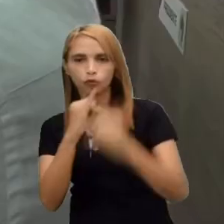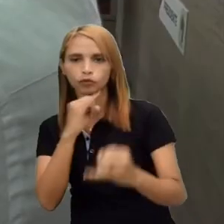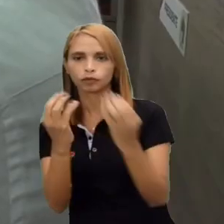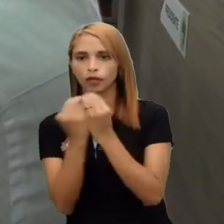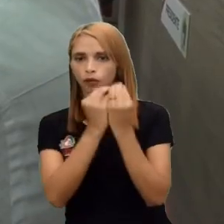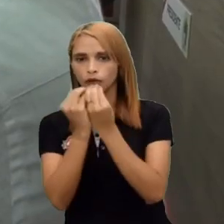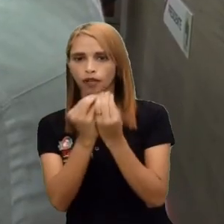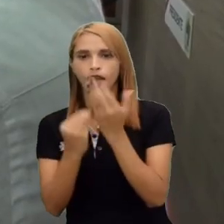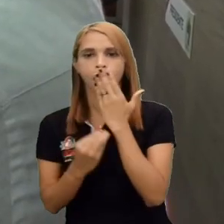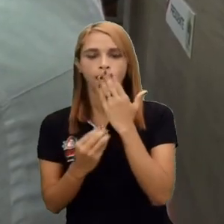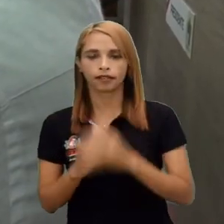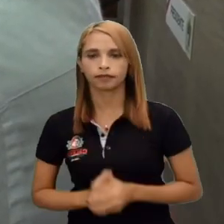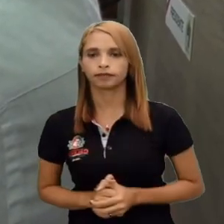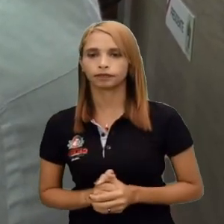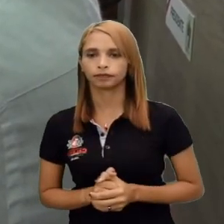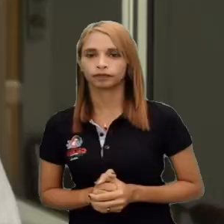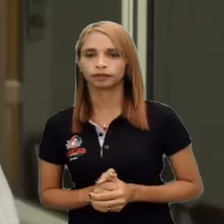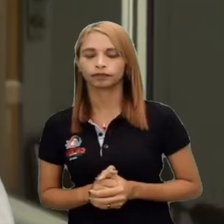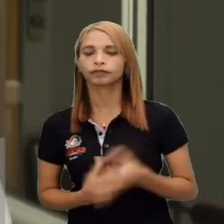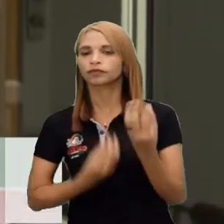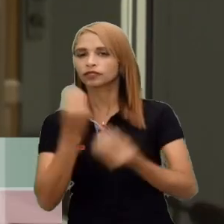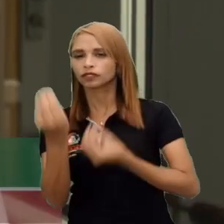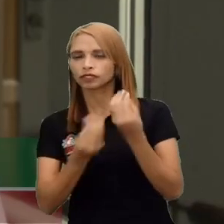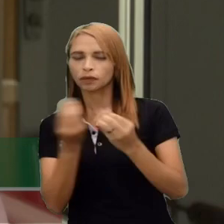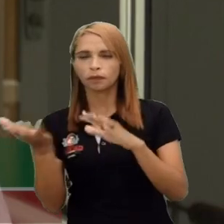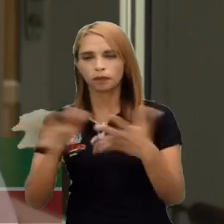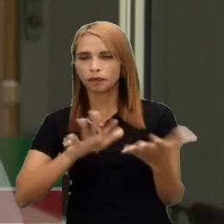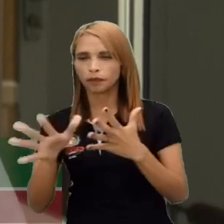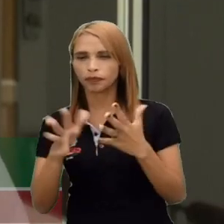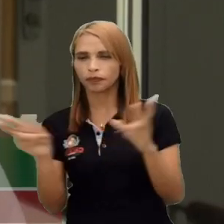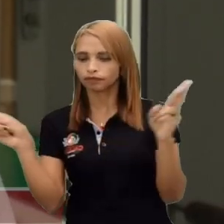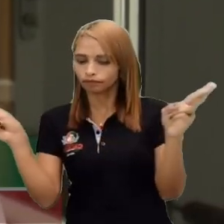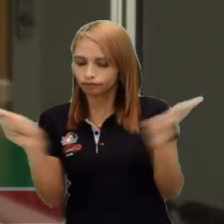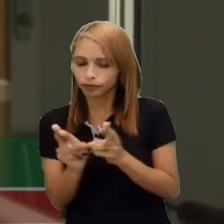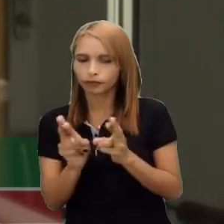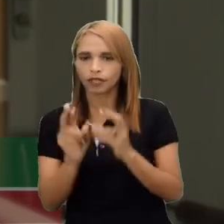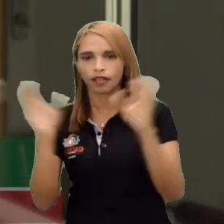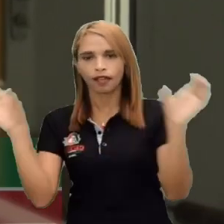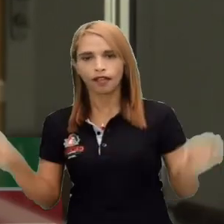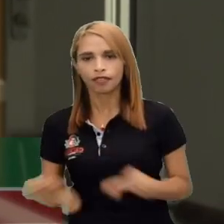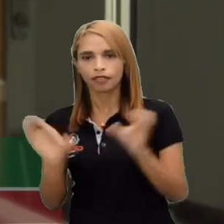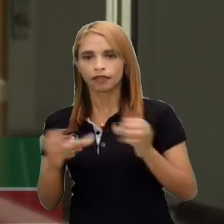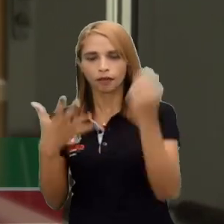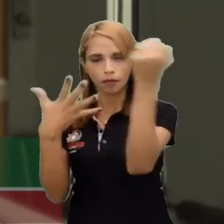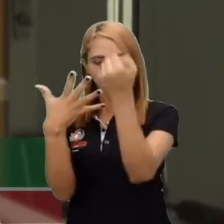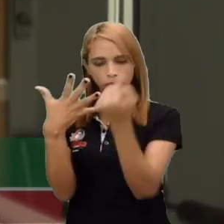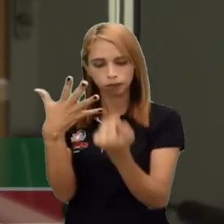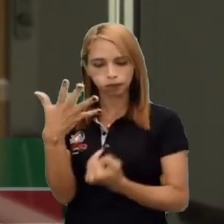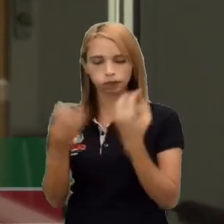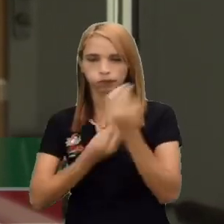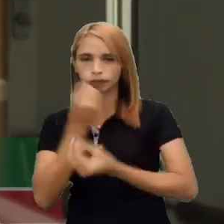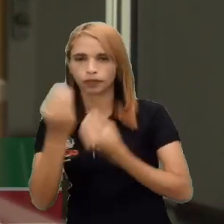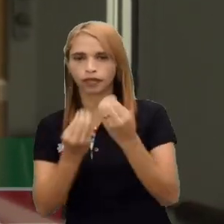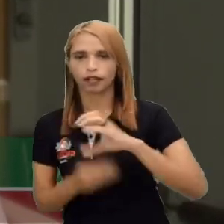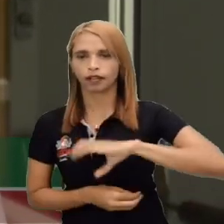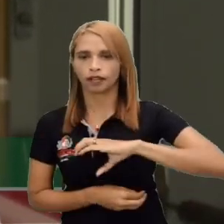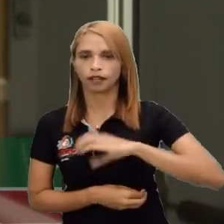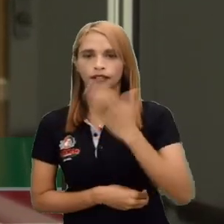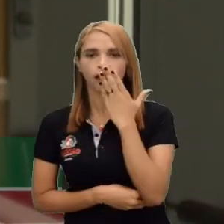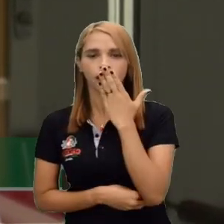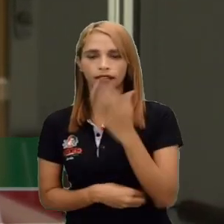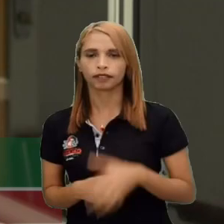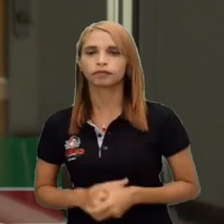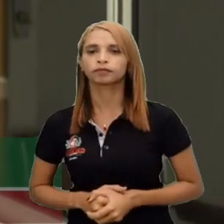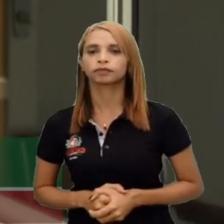sesiones ordinarias del Consejo Municipal. Hicimos más o menos un pequeño resumen de las actividades que se vinieron adelantando por parte